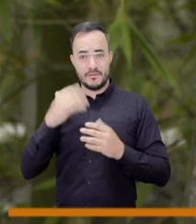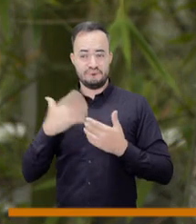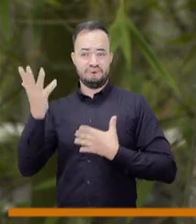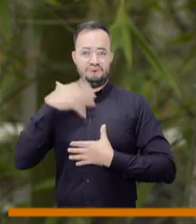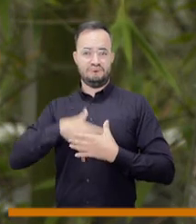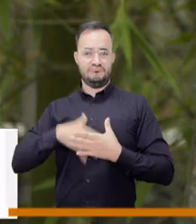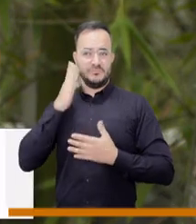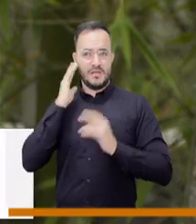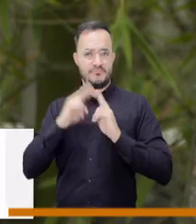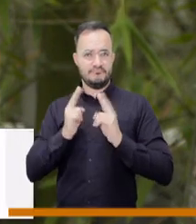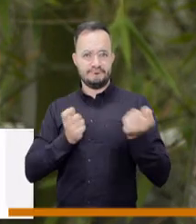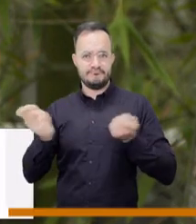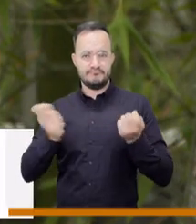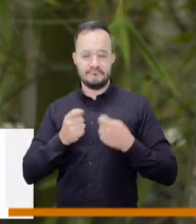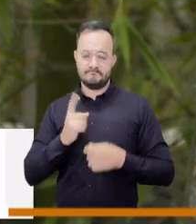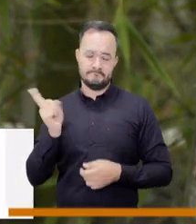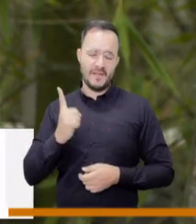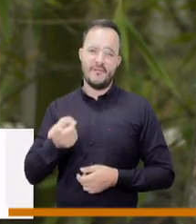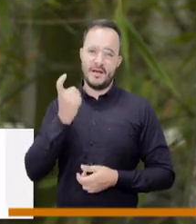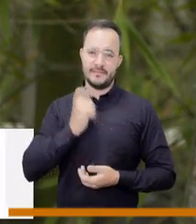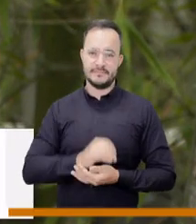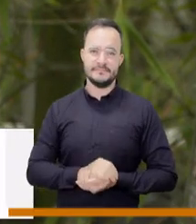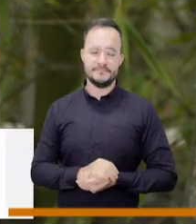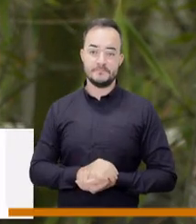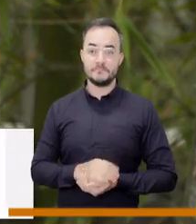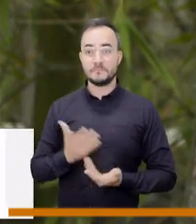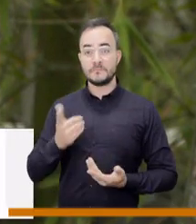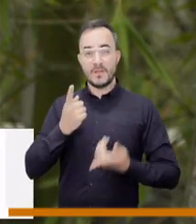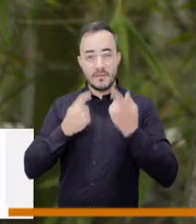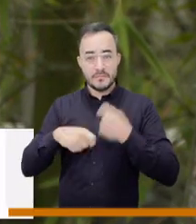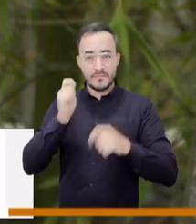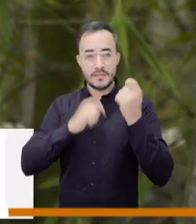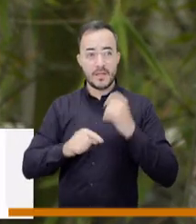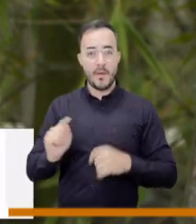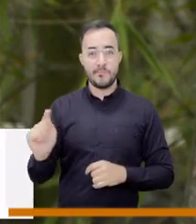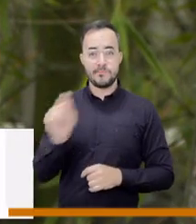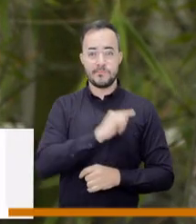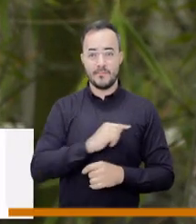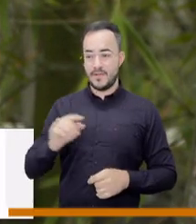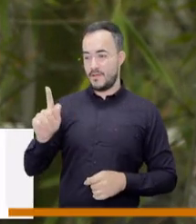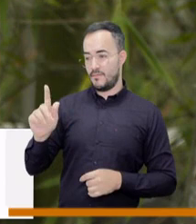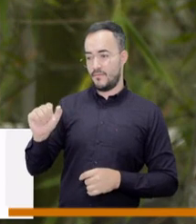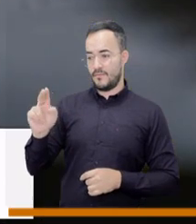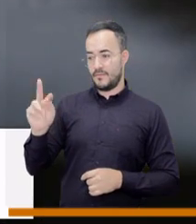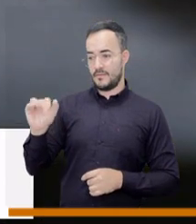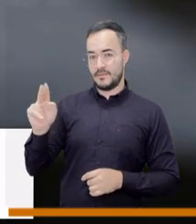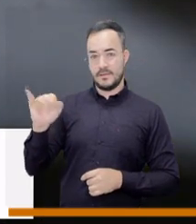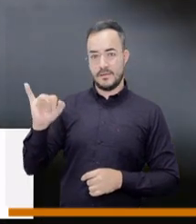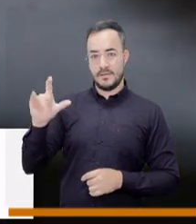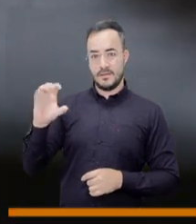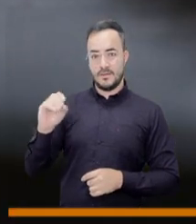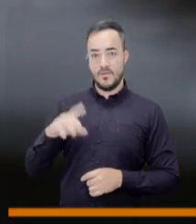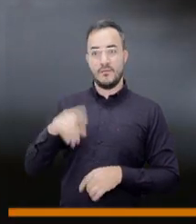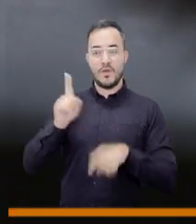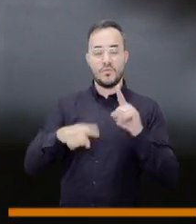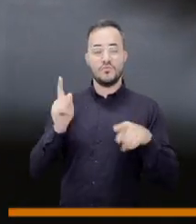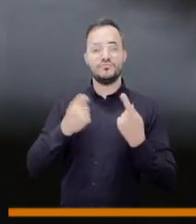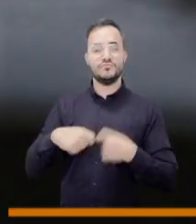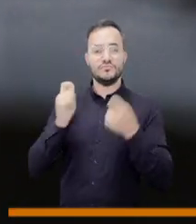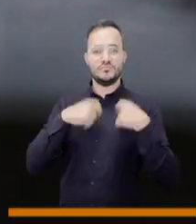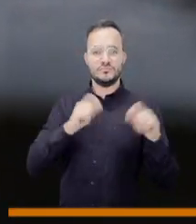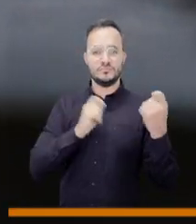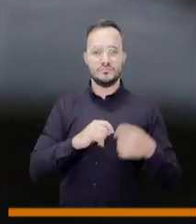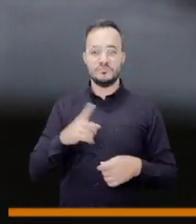Controlar la venta ilegal de fentanilo desviado de